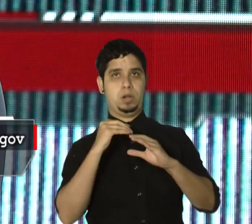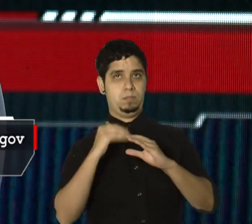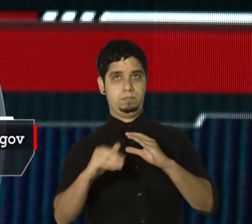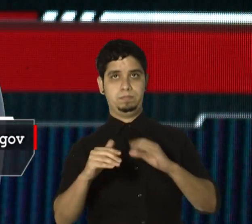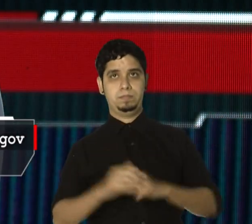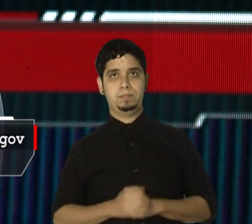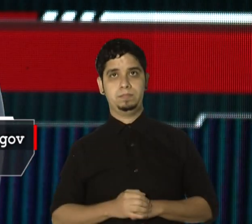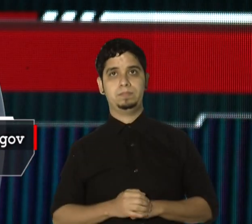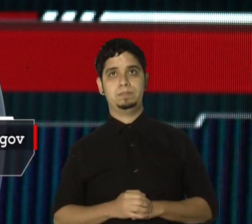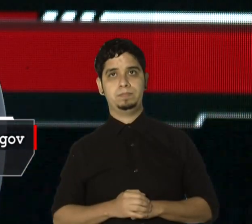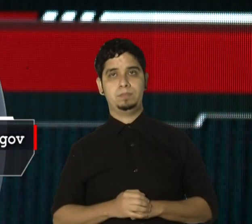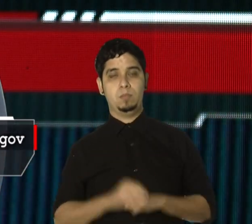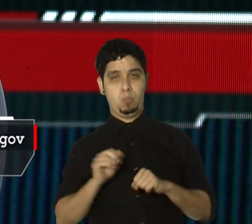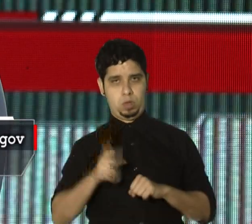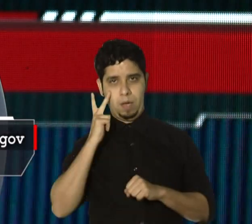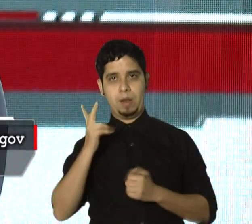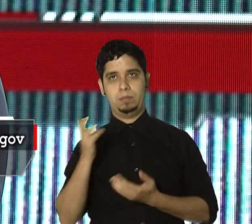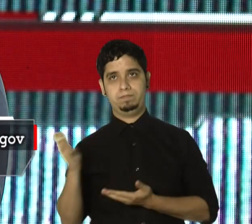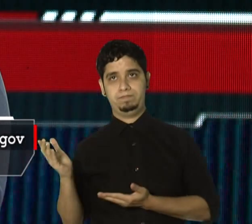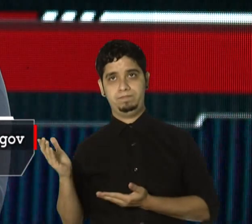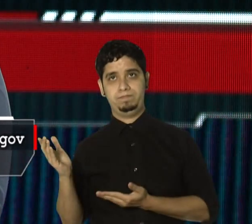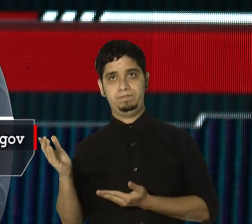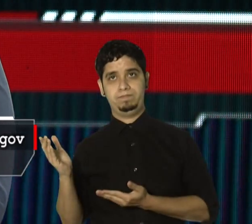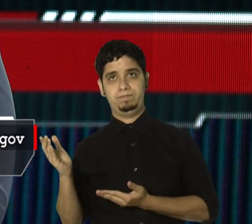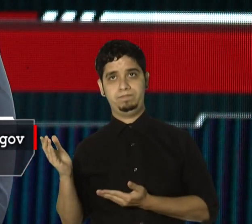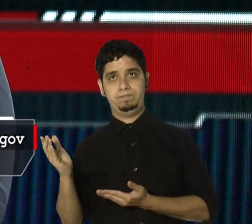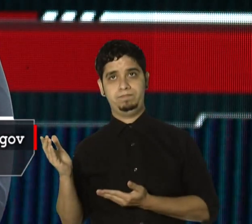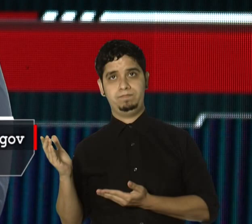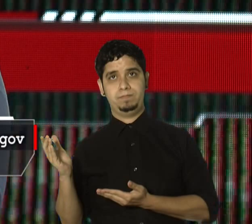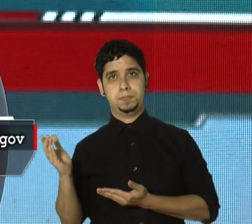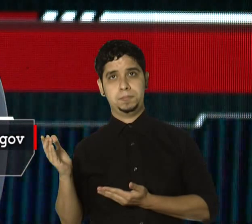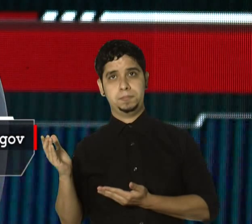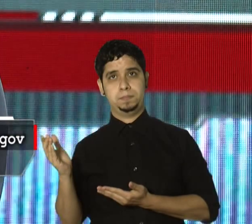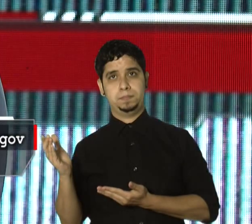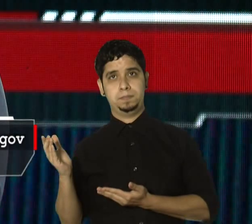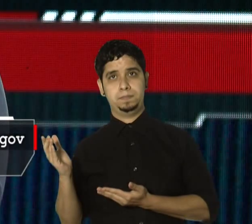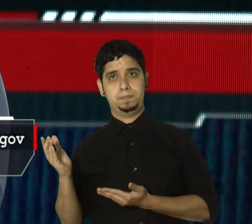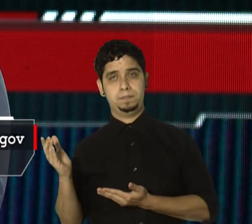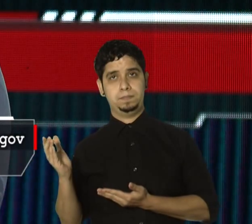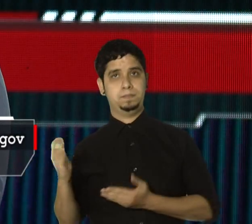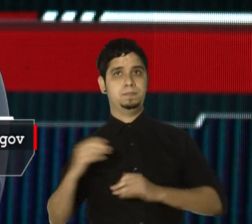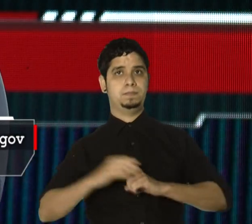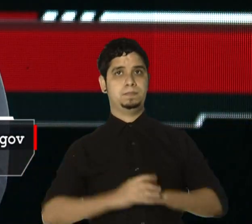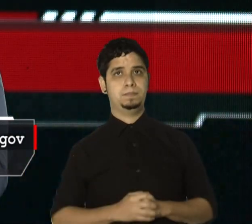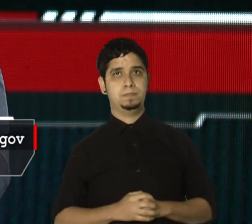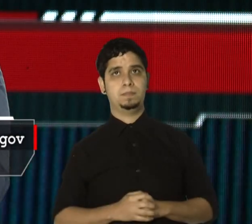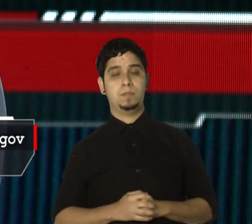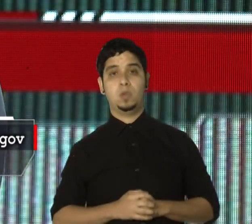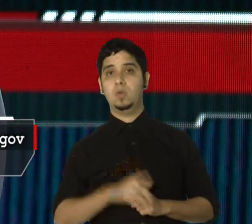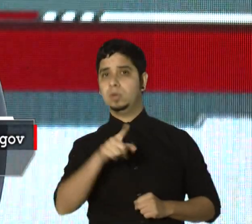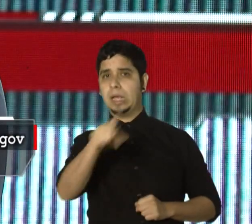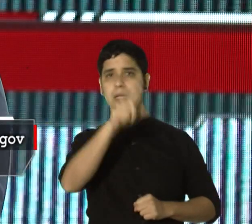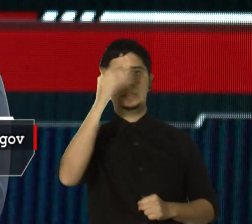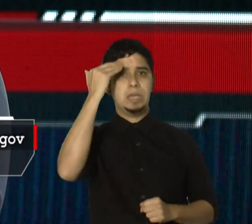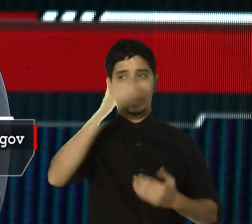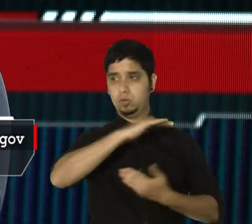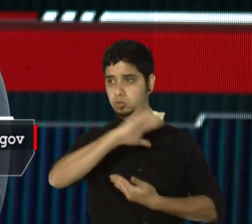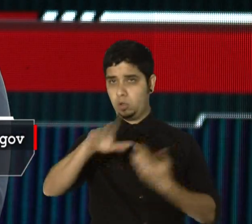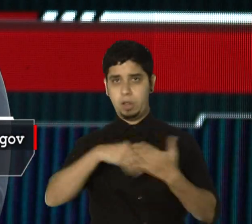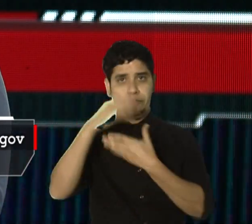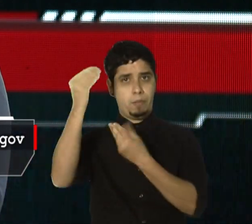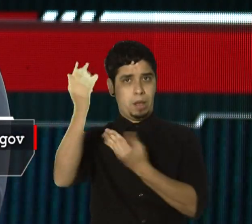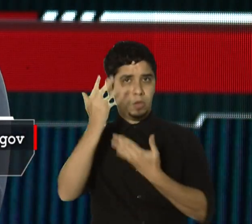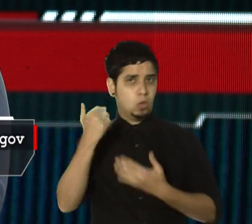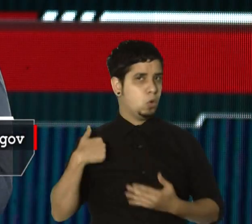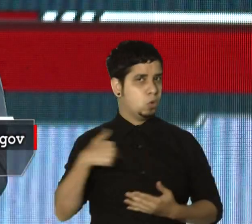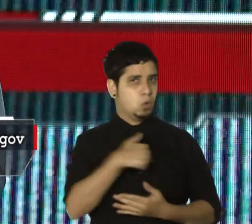jcmartinez.pr.gov y sepa que toda la información que manejemos se